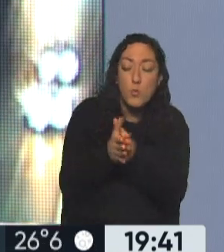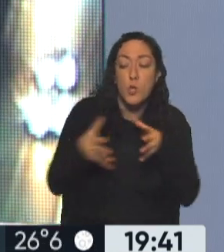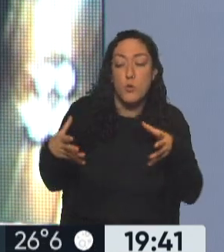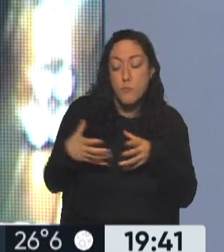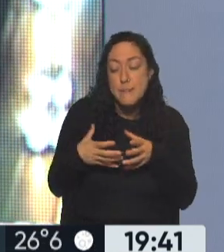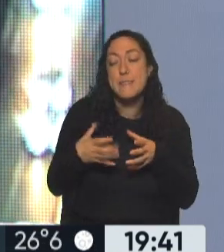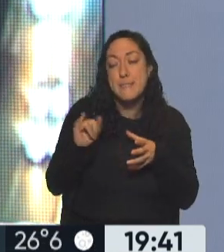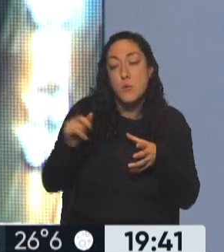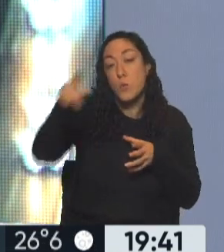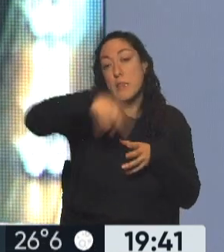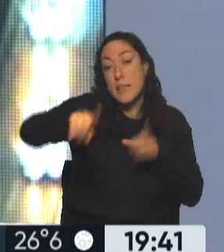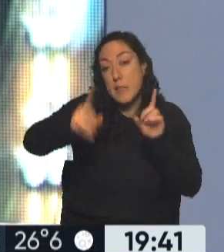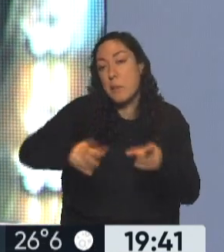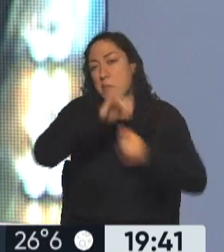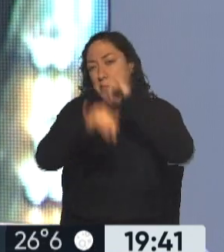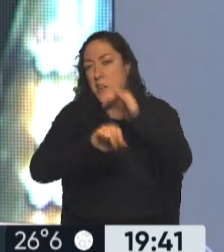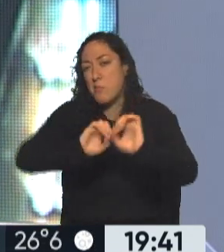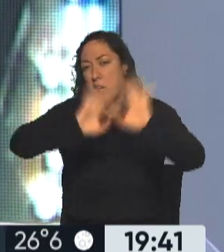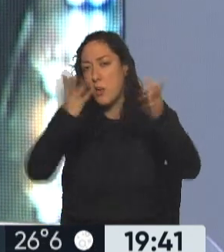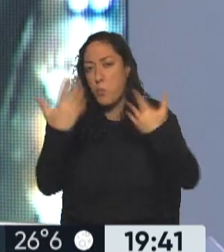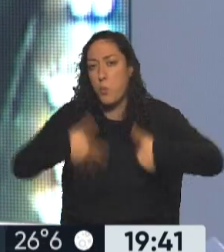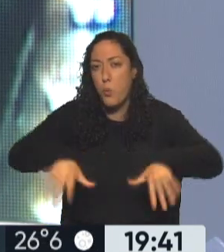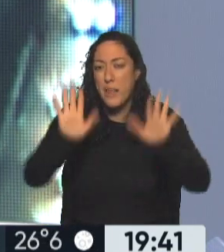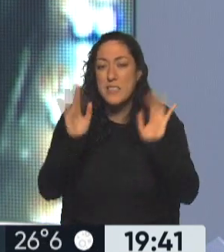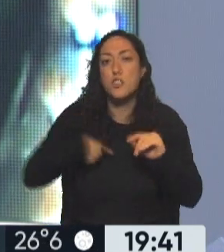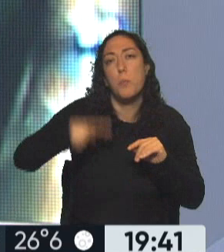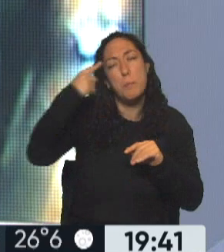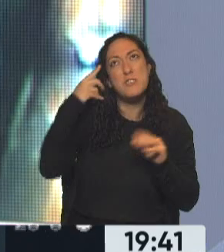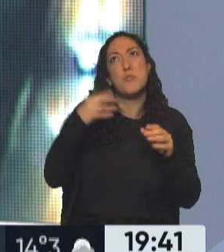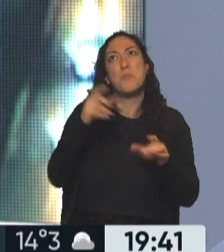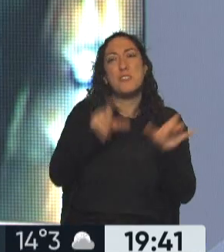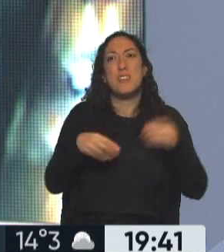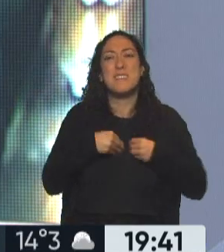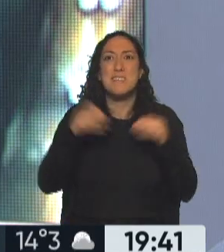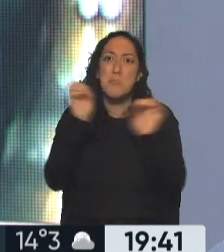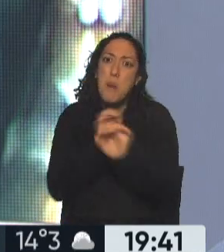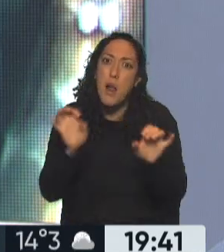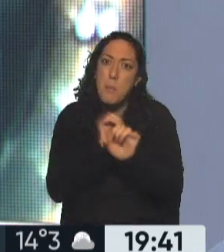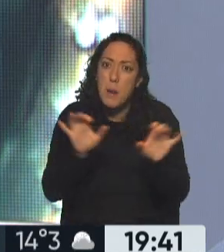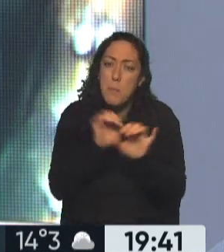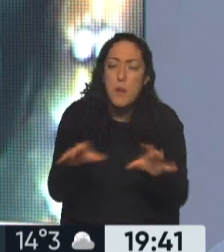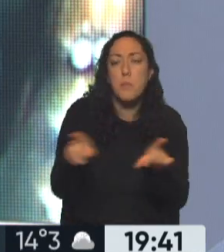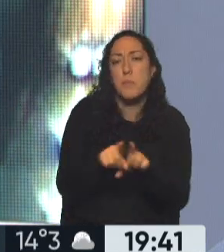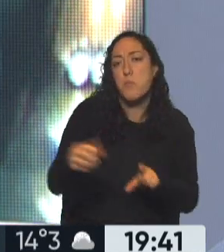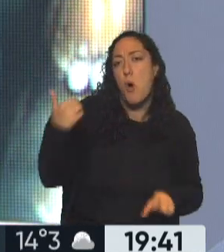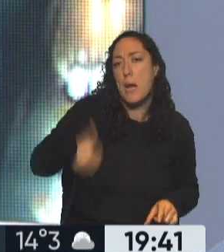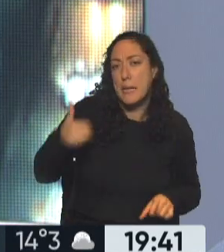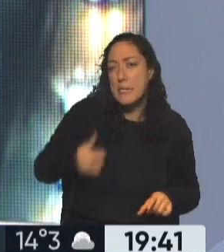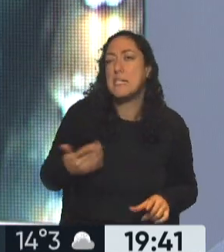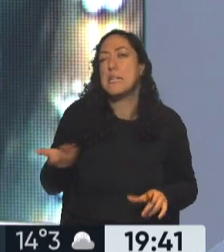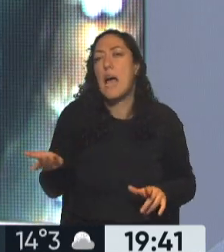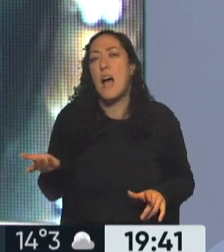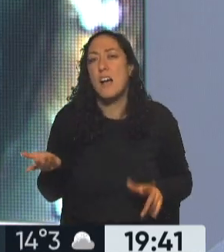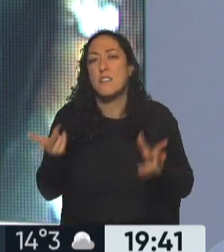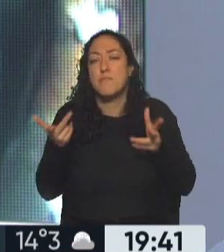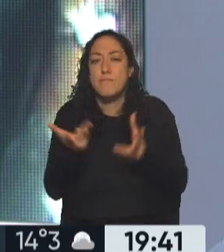pueden también quizás decir mejor. O sea, yo creo que hay un malestar que que en el caso argentino, digamos, es fácil decir